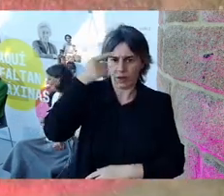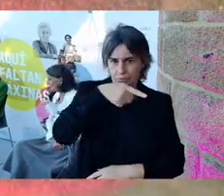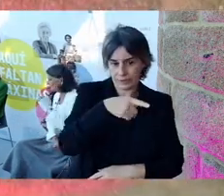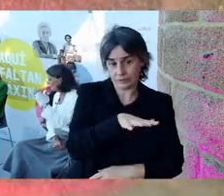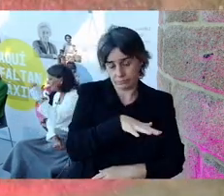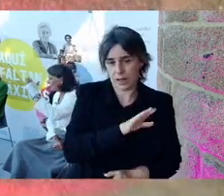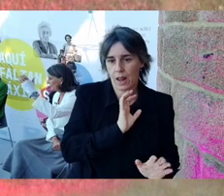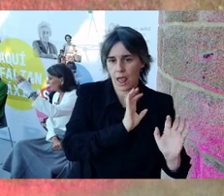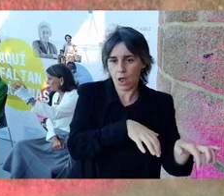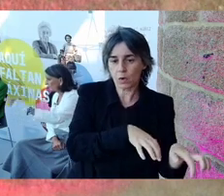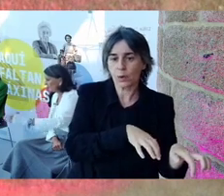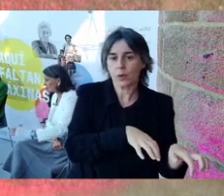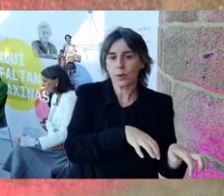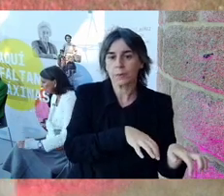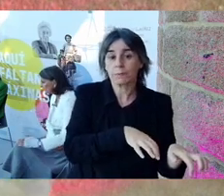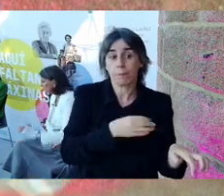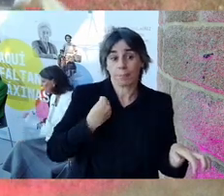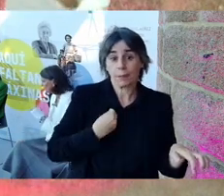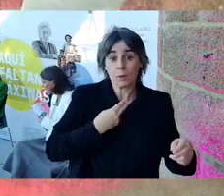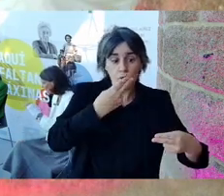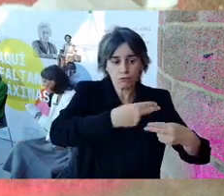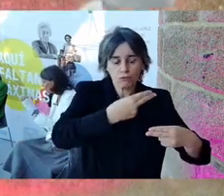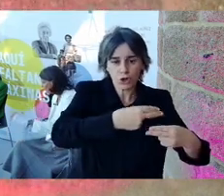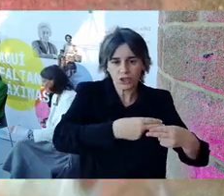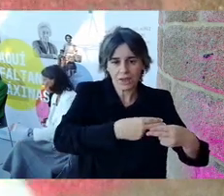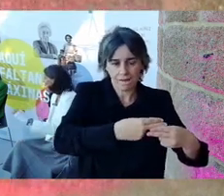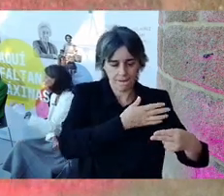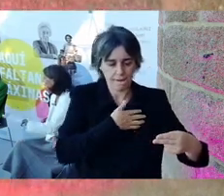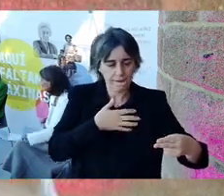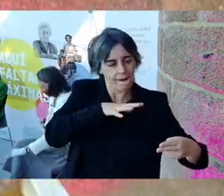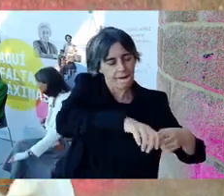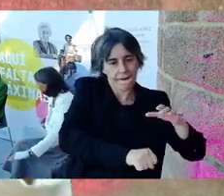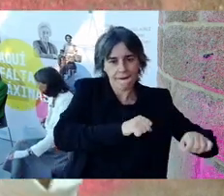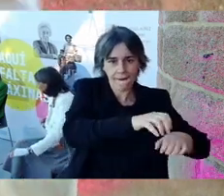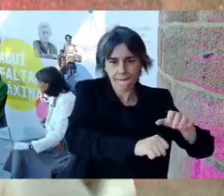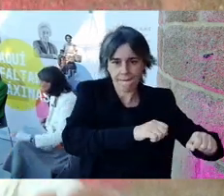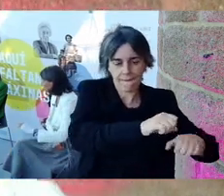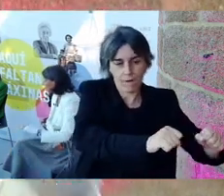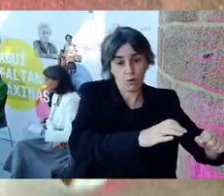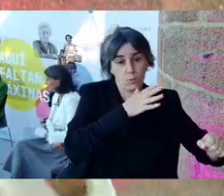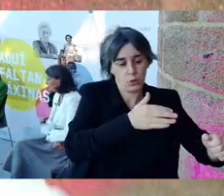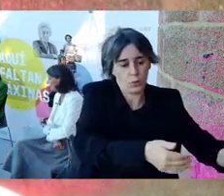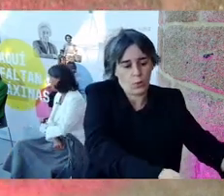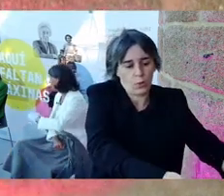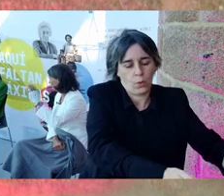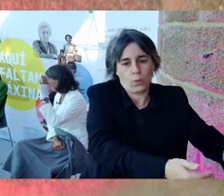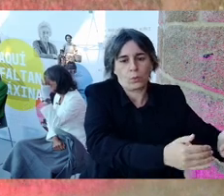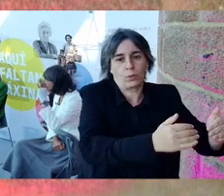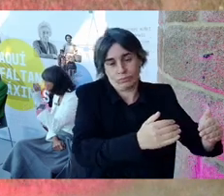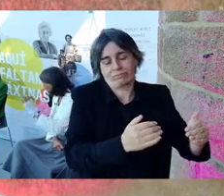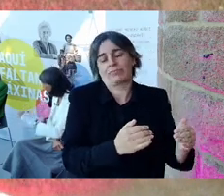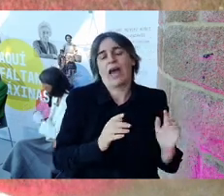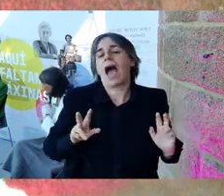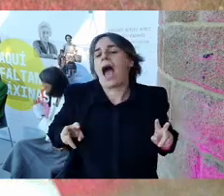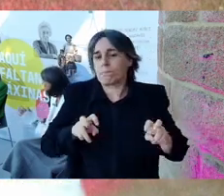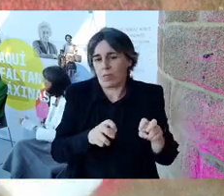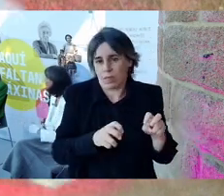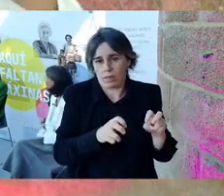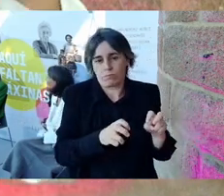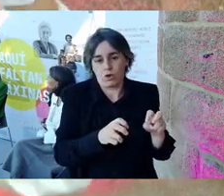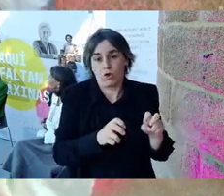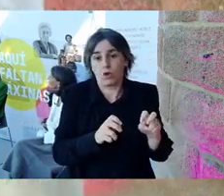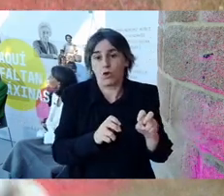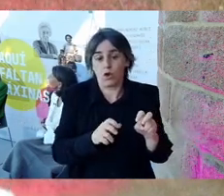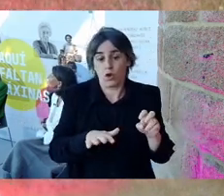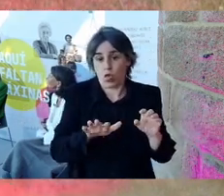León, donde devuelven otra vez la frontera que con Fernando I y después con Alfonso VI había bajado prácticamente hasta el Tajo, se